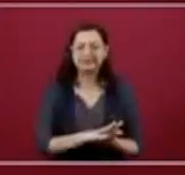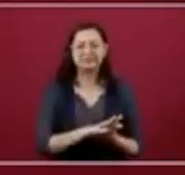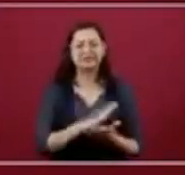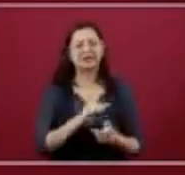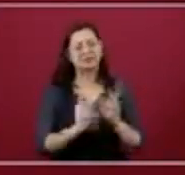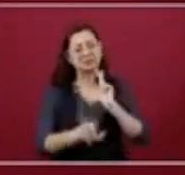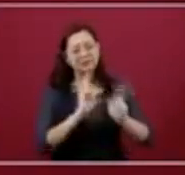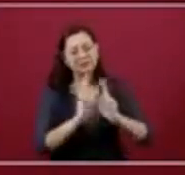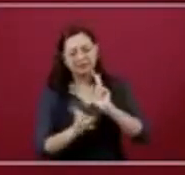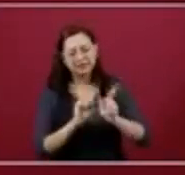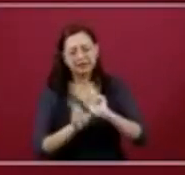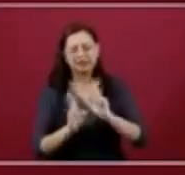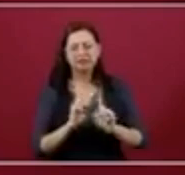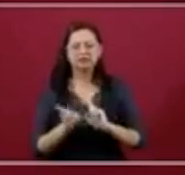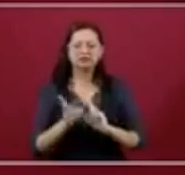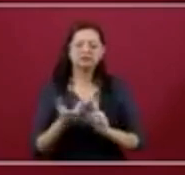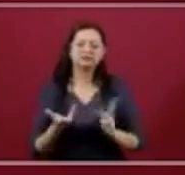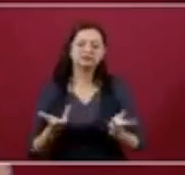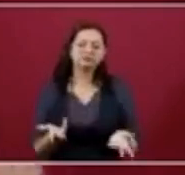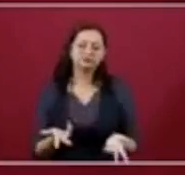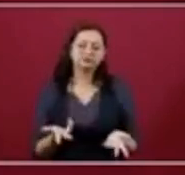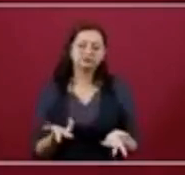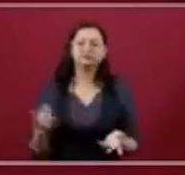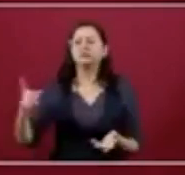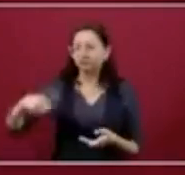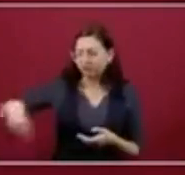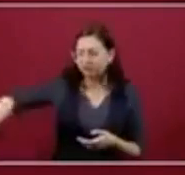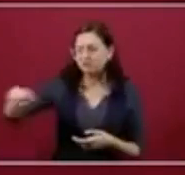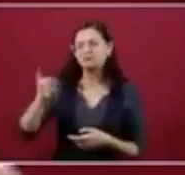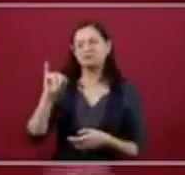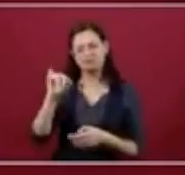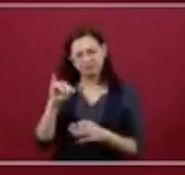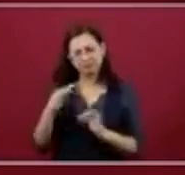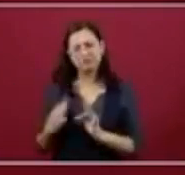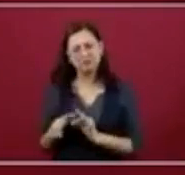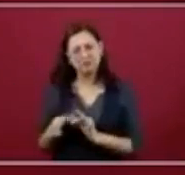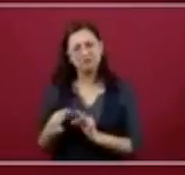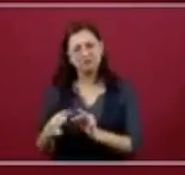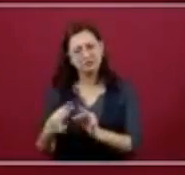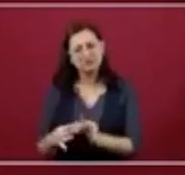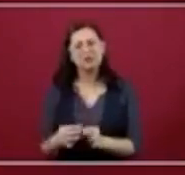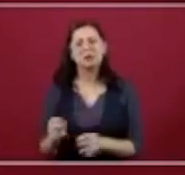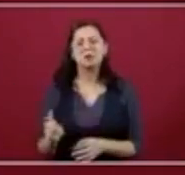plantearme de que sí cumplían, de que sí tenían